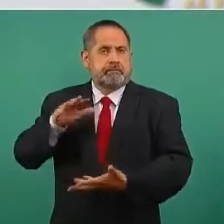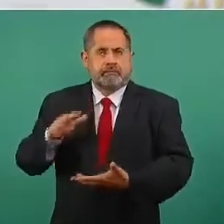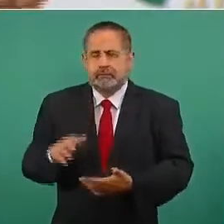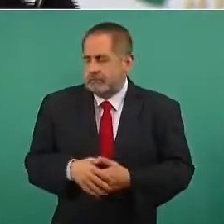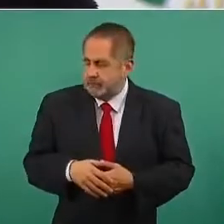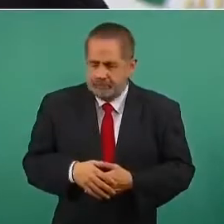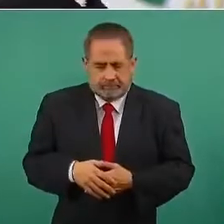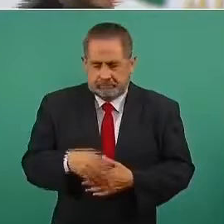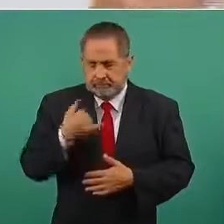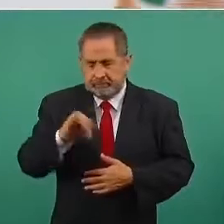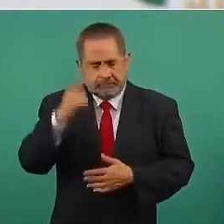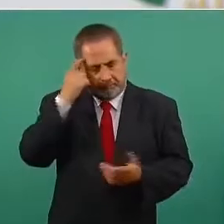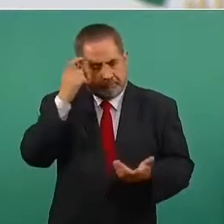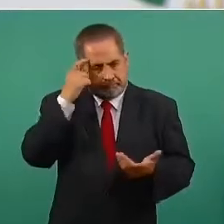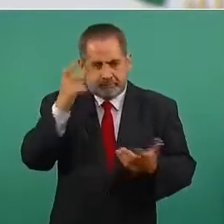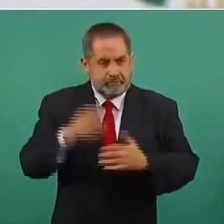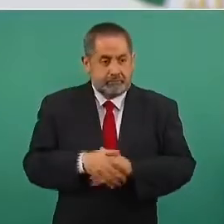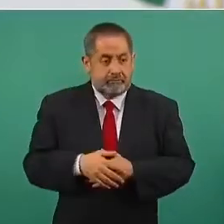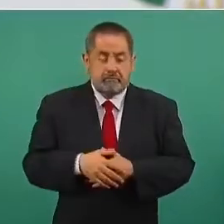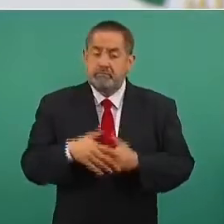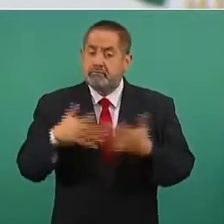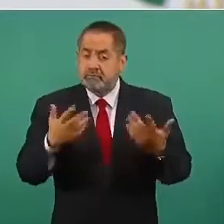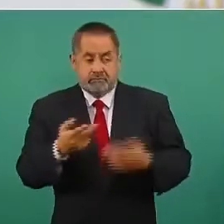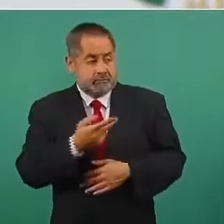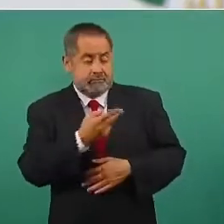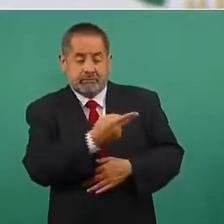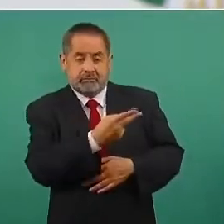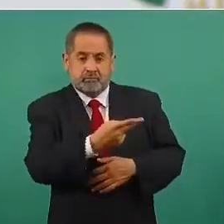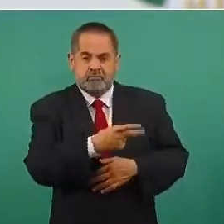Pues tenían una influencia tremenda.